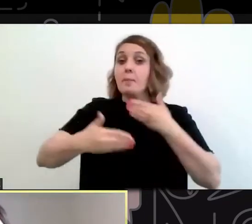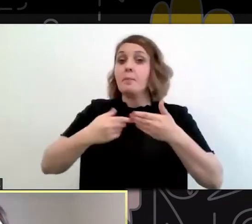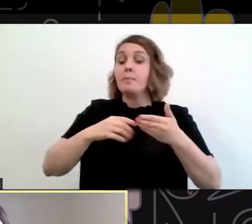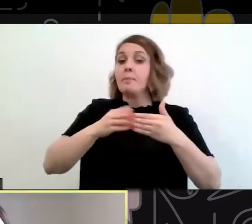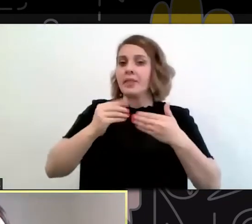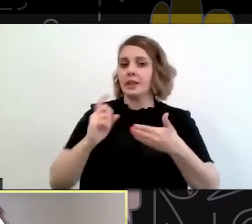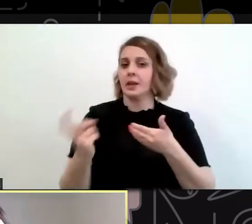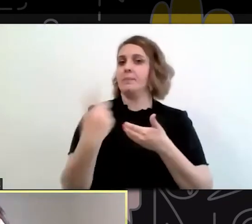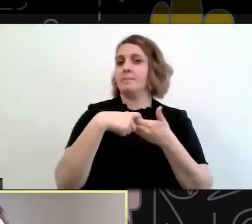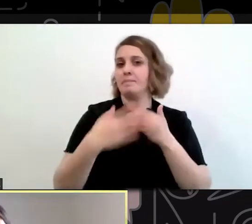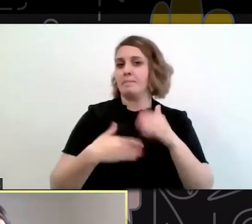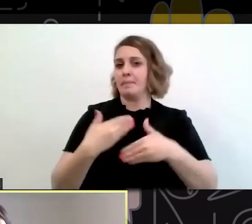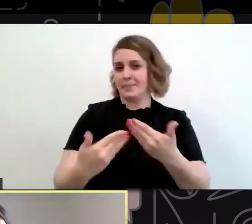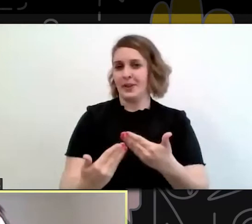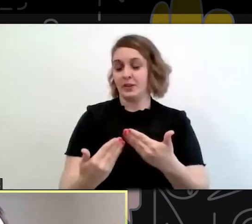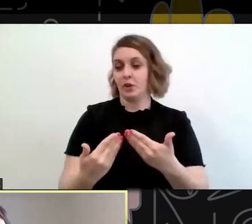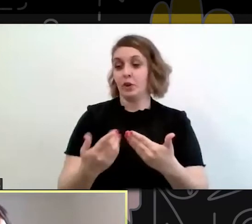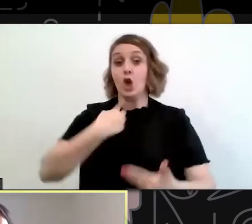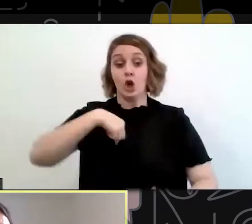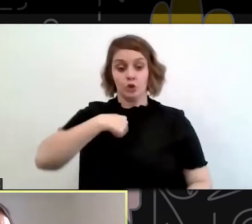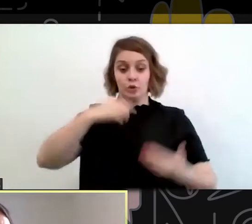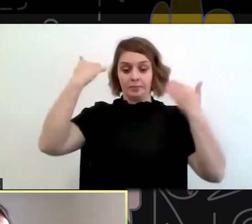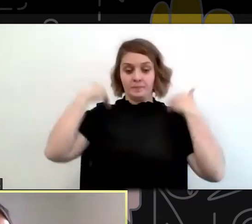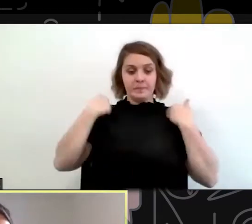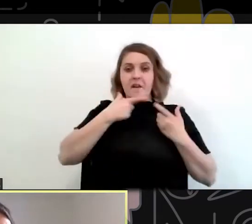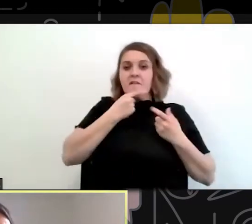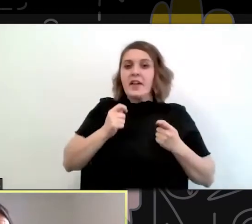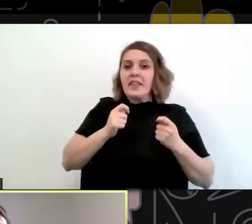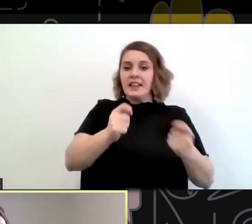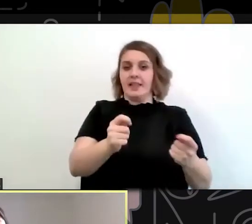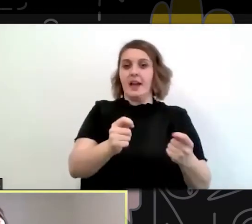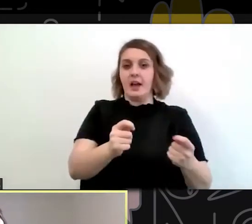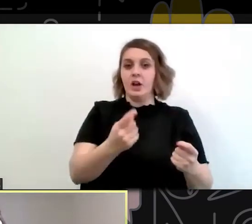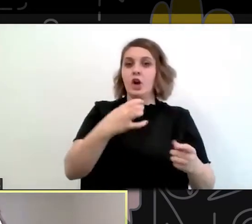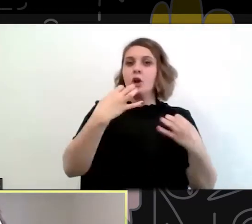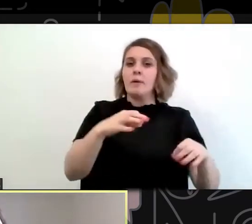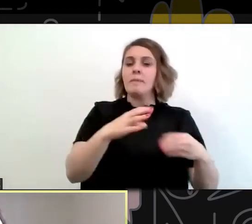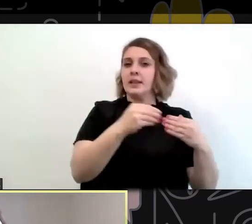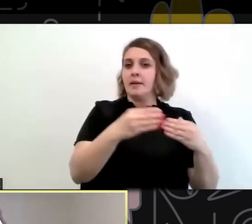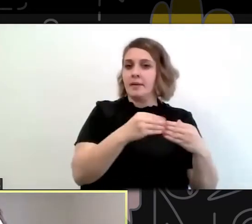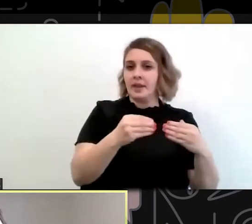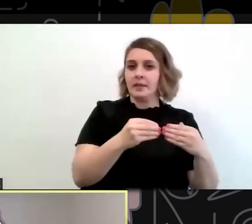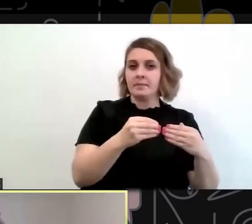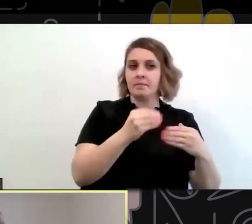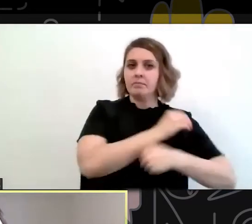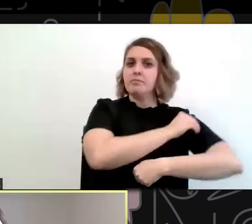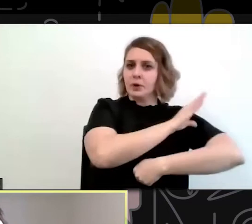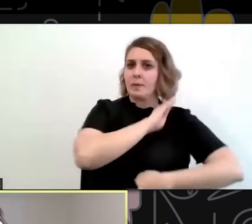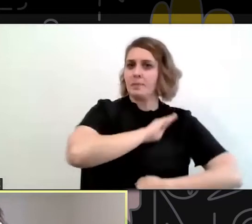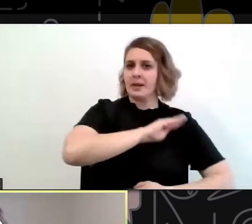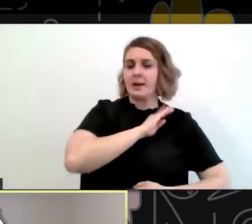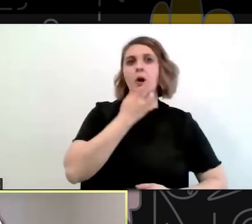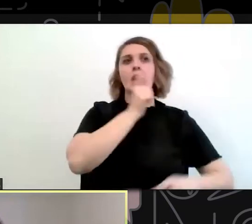lo que hacemos es tratar de facilitarles. Normalmente ya vienen pacientes bastante empoderados que trabajan en asociaciones